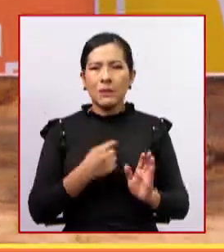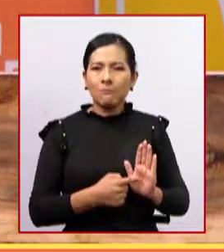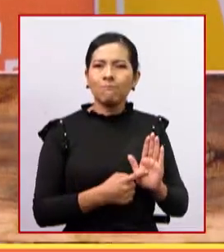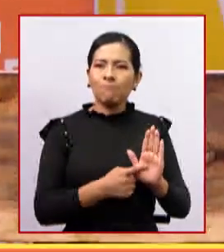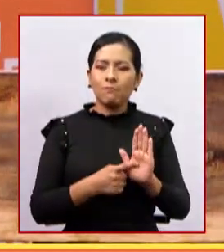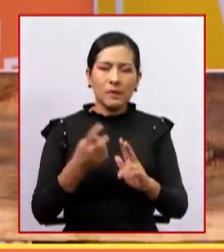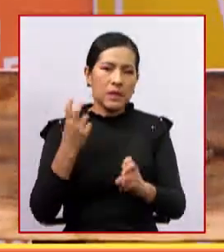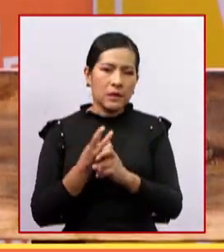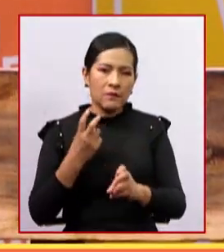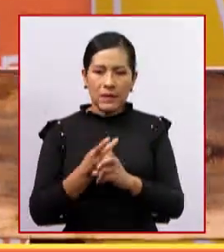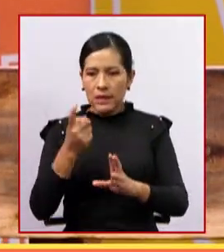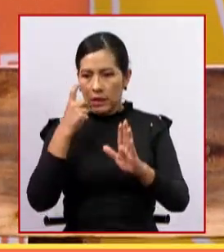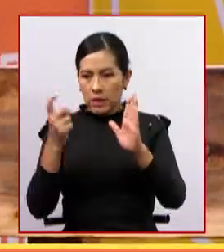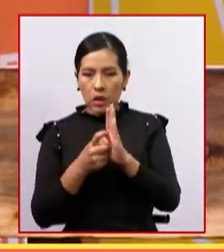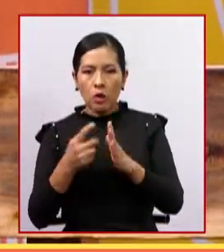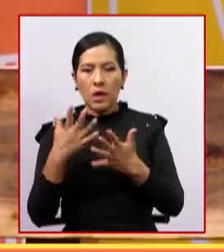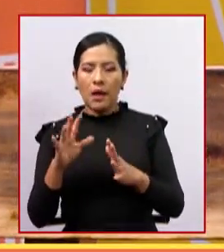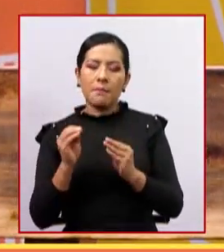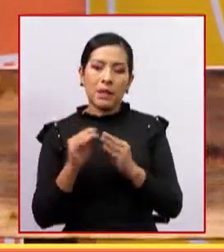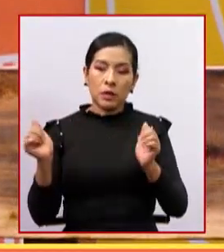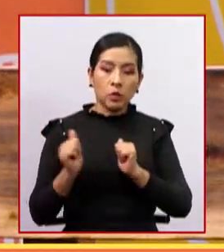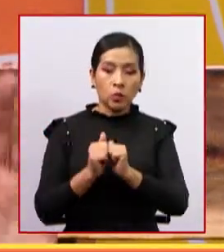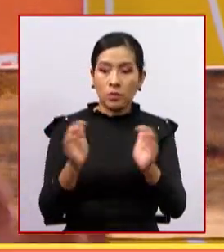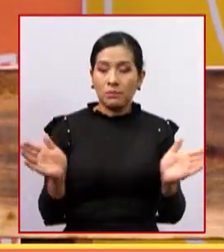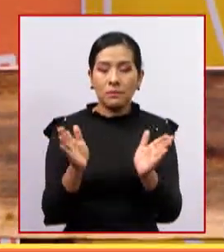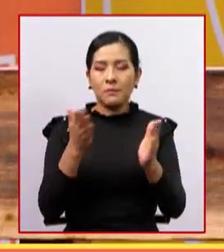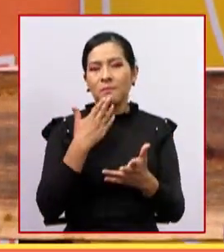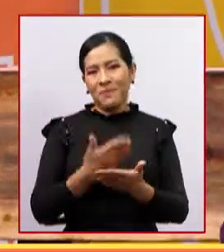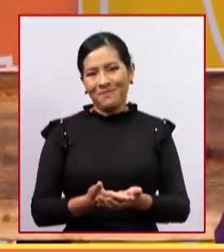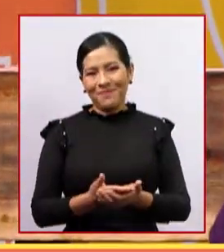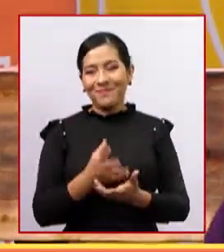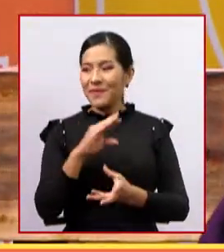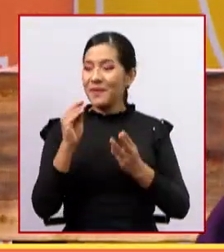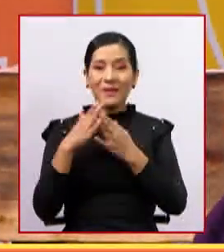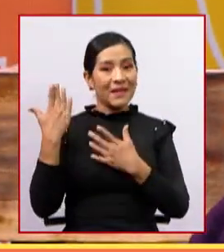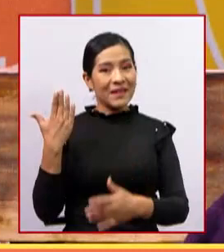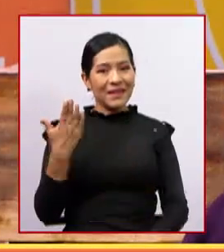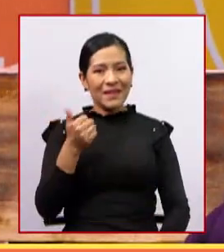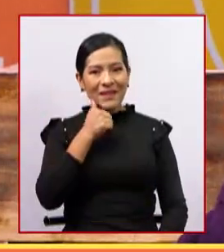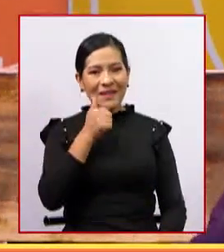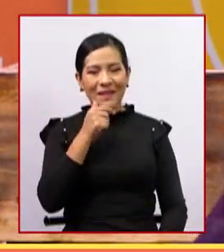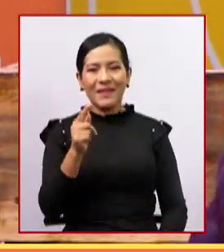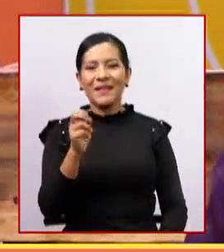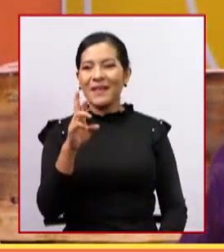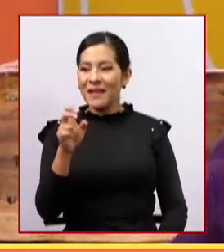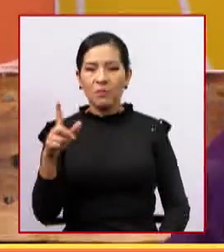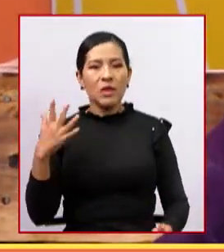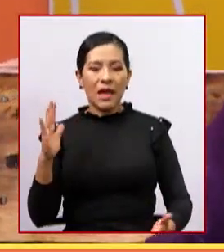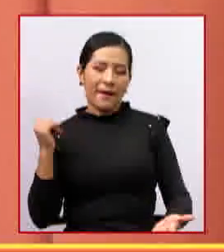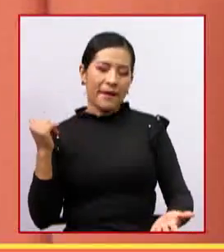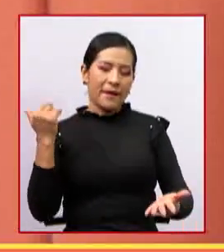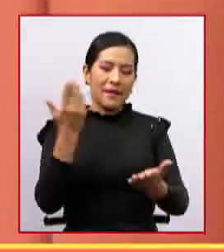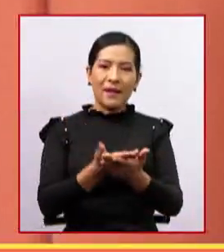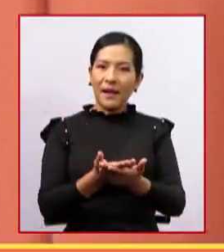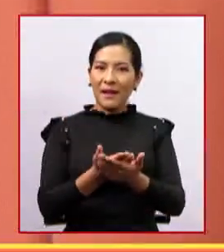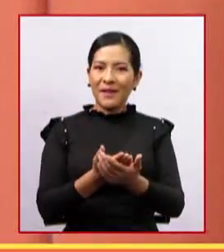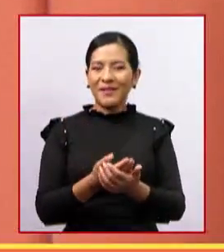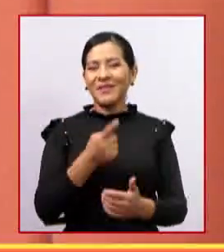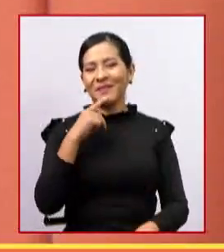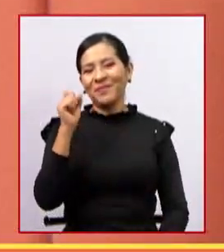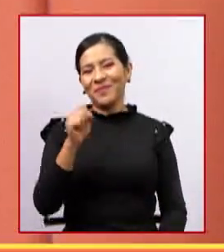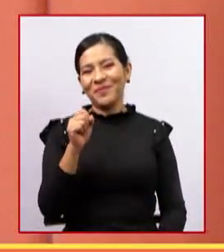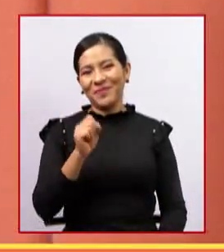que se los reconozca, y que vayan juntos es maravilloso. Y Tere, tú llegas. Yo he llegado a cantar para el